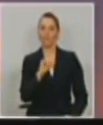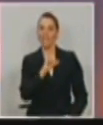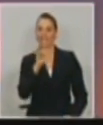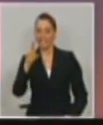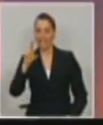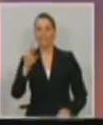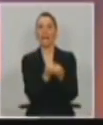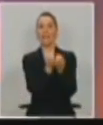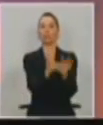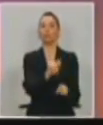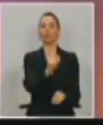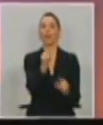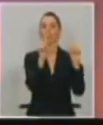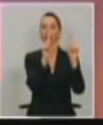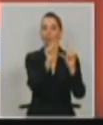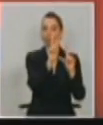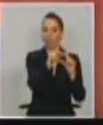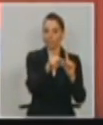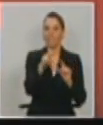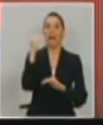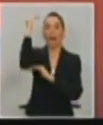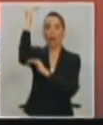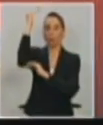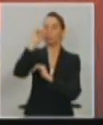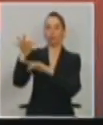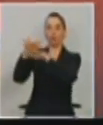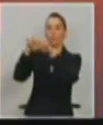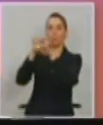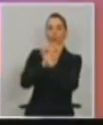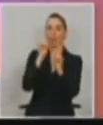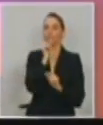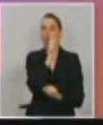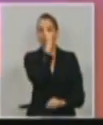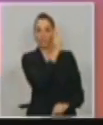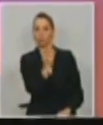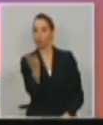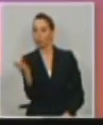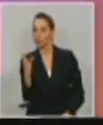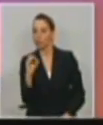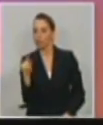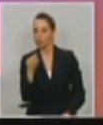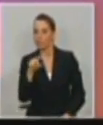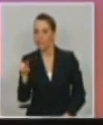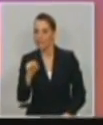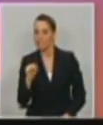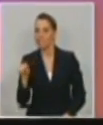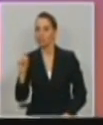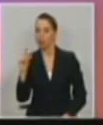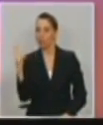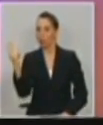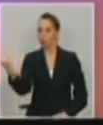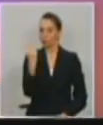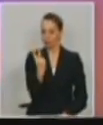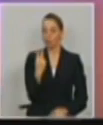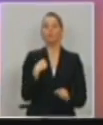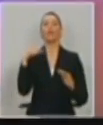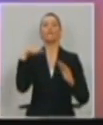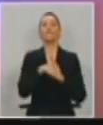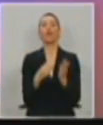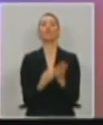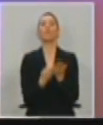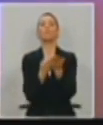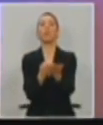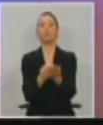la campaña porque quiere cambiar a Chile y no es manipulada por nadie, es una falta de respeto. A usted, Constanza, y a usted, Soledad. Están aquí porque quieren. Pero voy al fondo de la